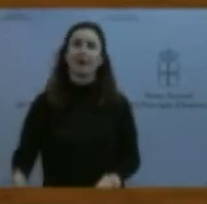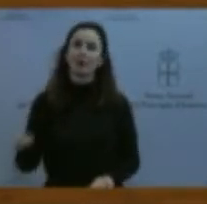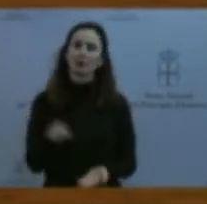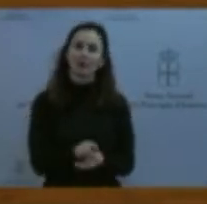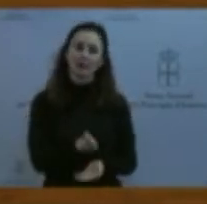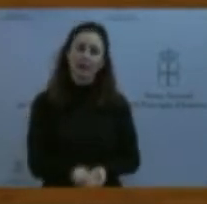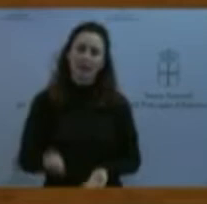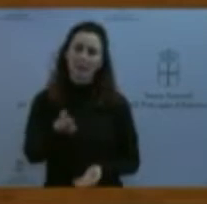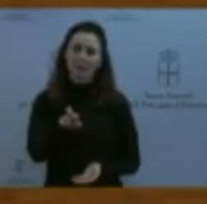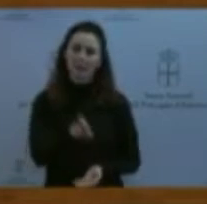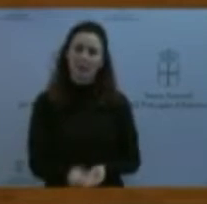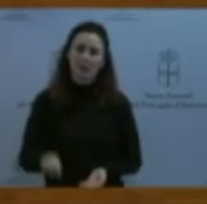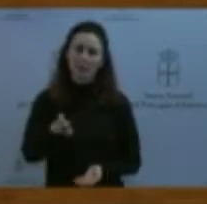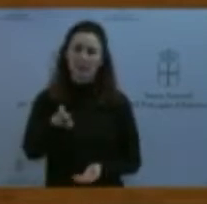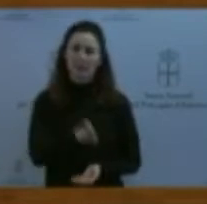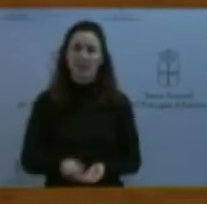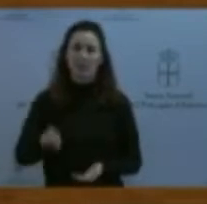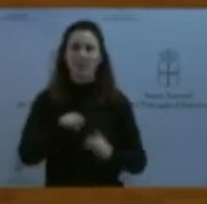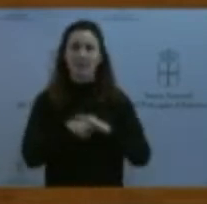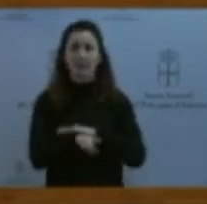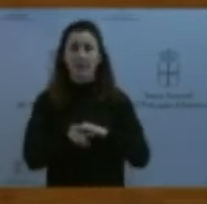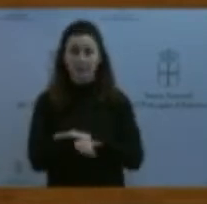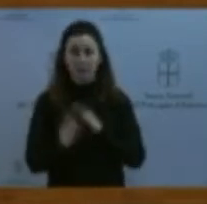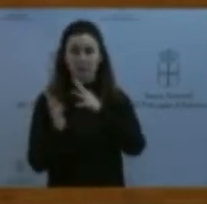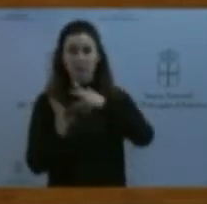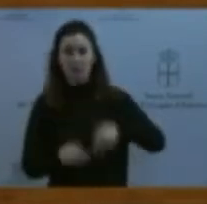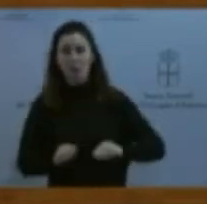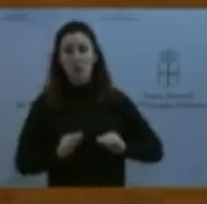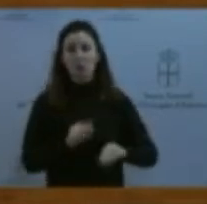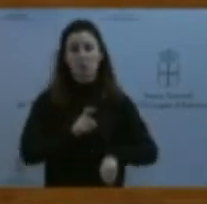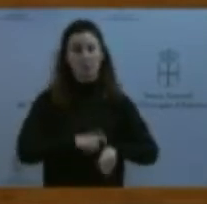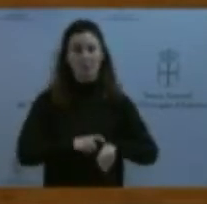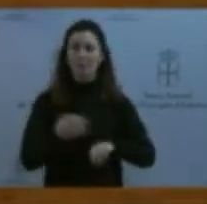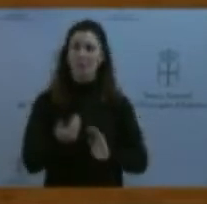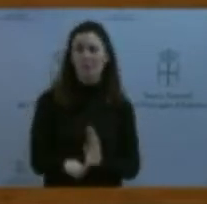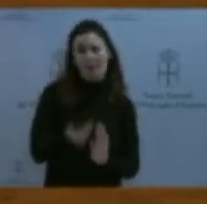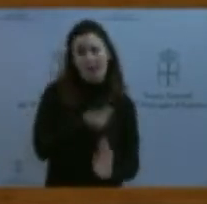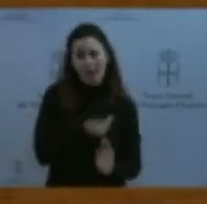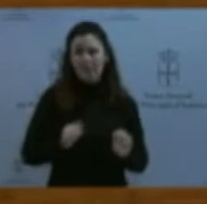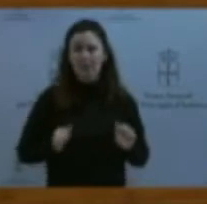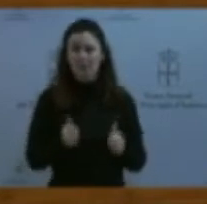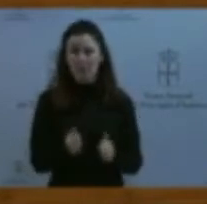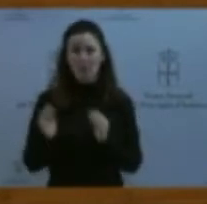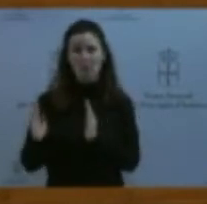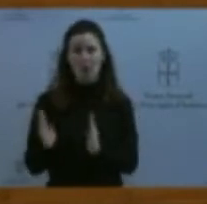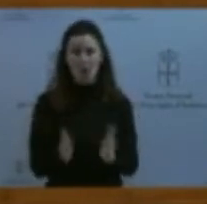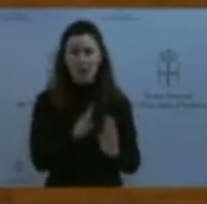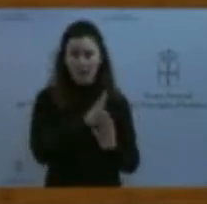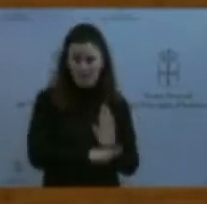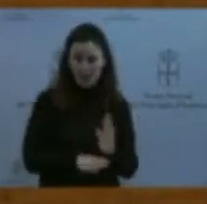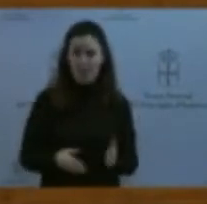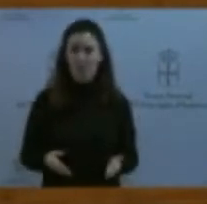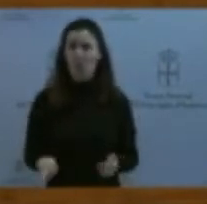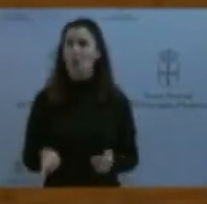administrativa, que sabemos que lleva su tiempo, pero empiecen antes, tengan una programación y empiecen antes. Lo que no puede ser es que se hayan perdido los